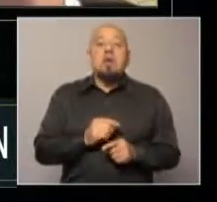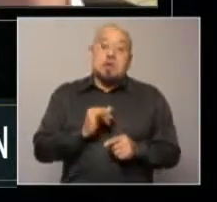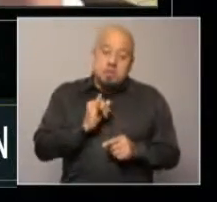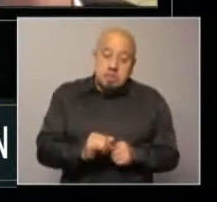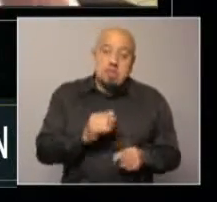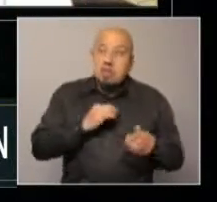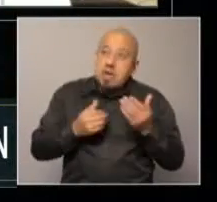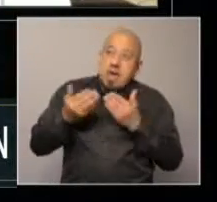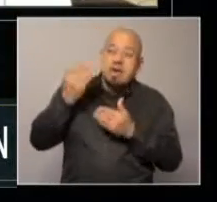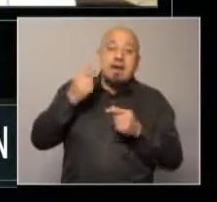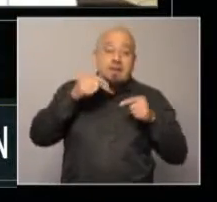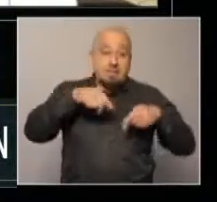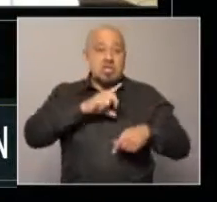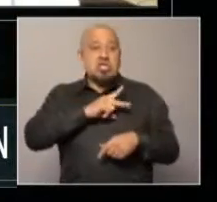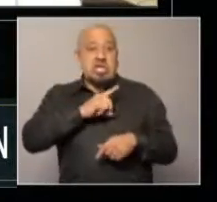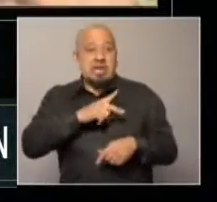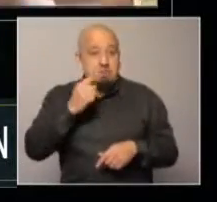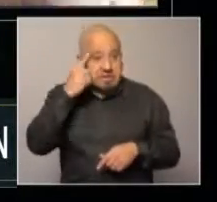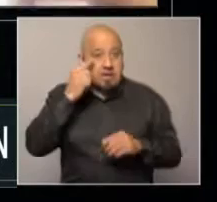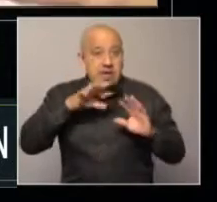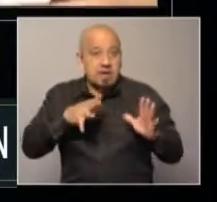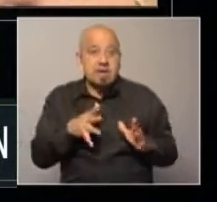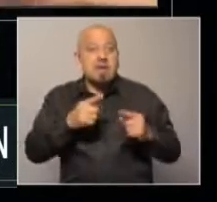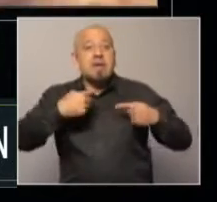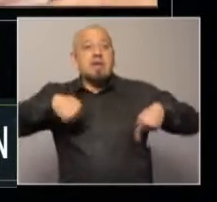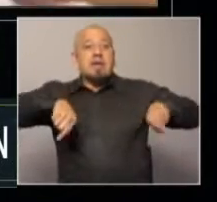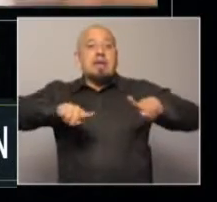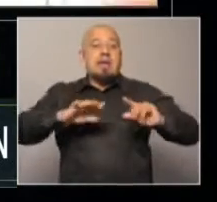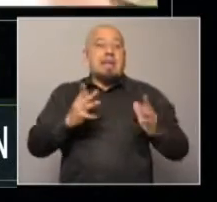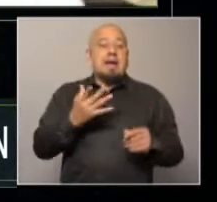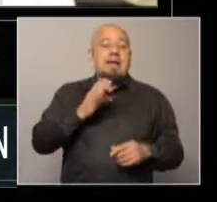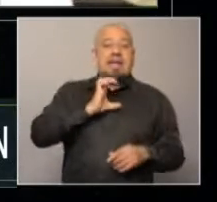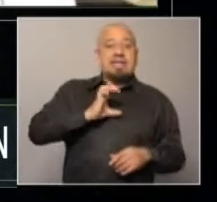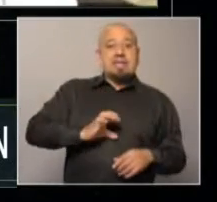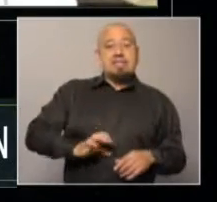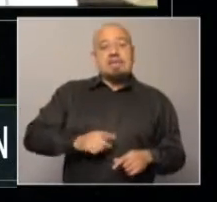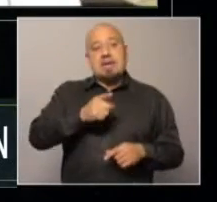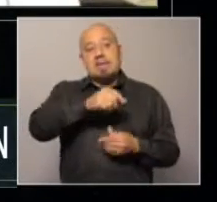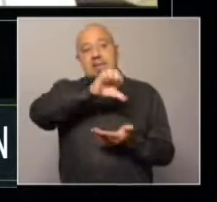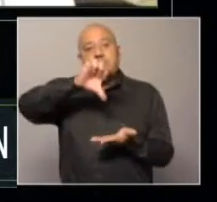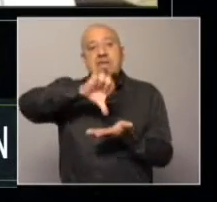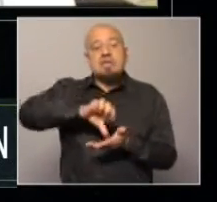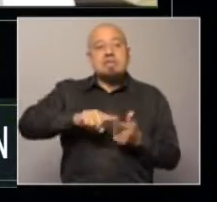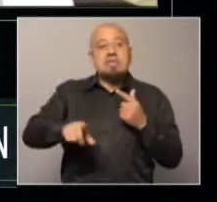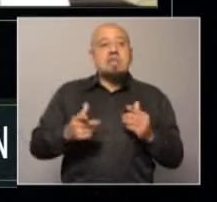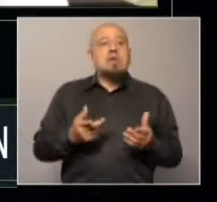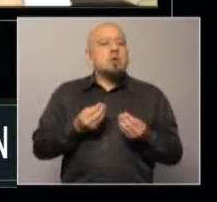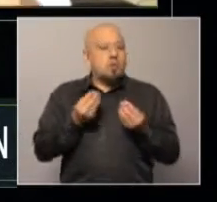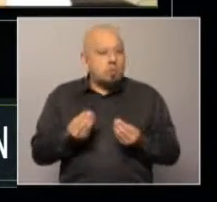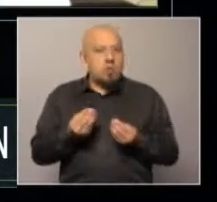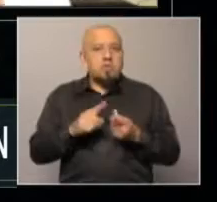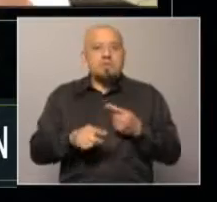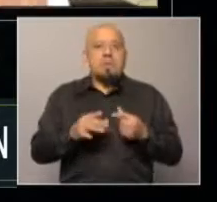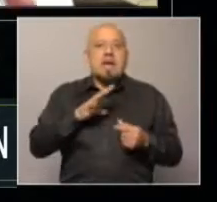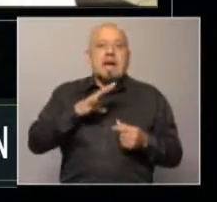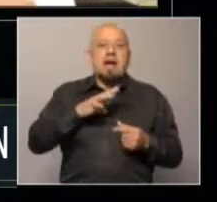de la modernización de Chile, de las élites también eran parte de eso, pero también habían informes